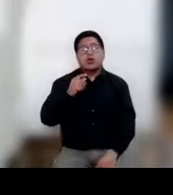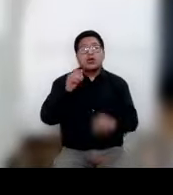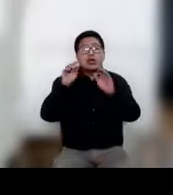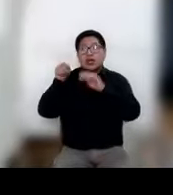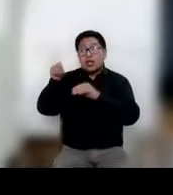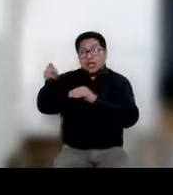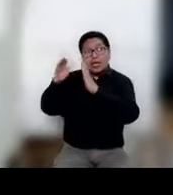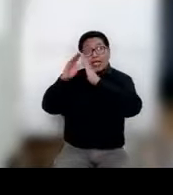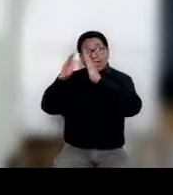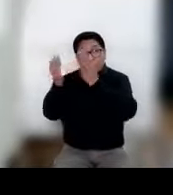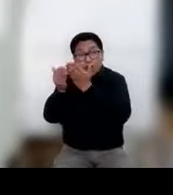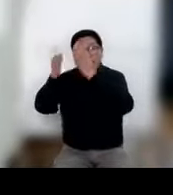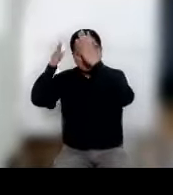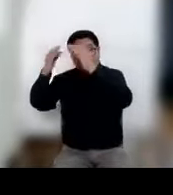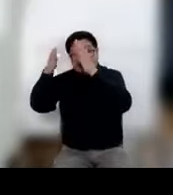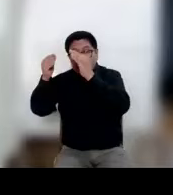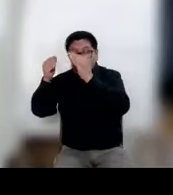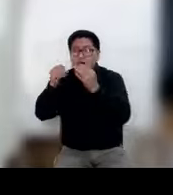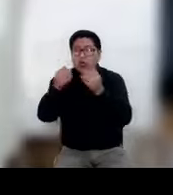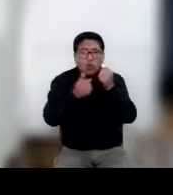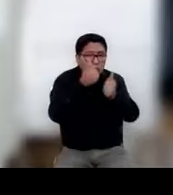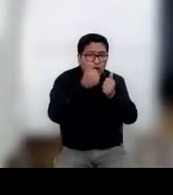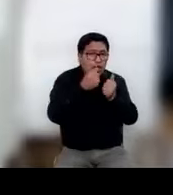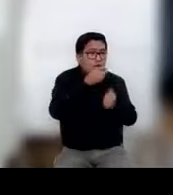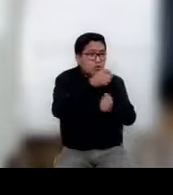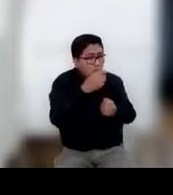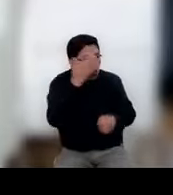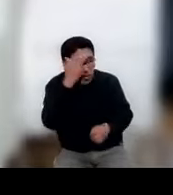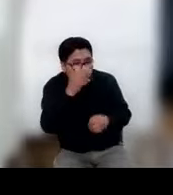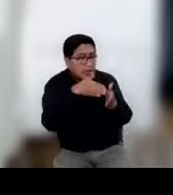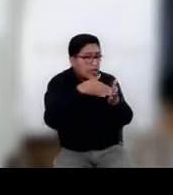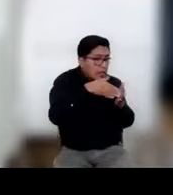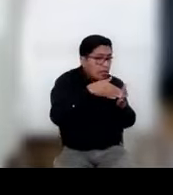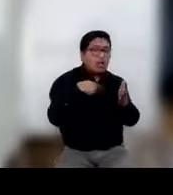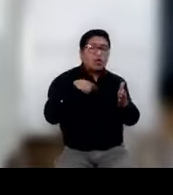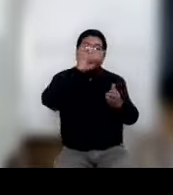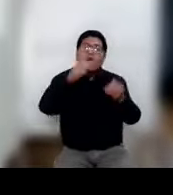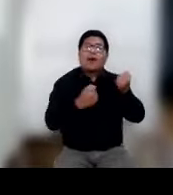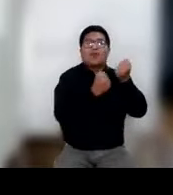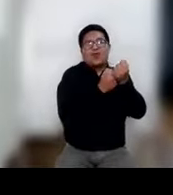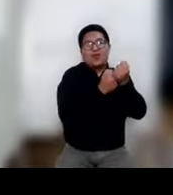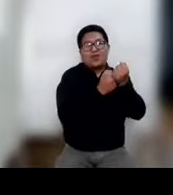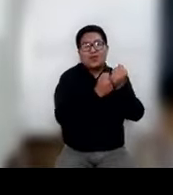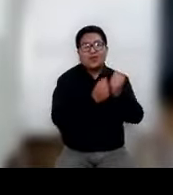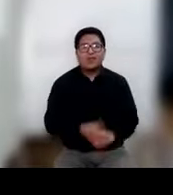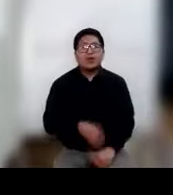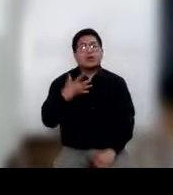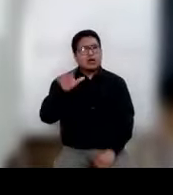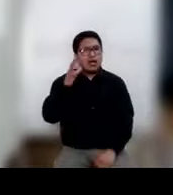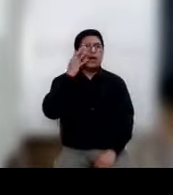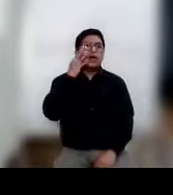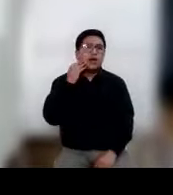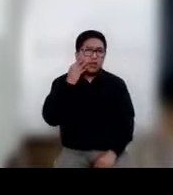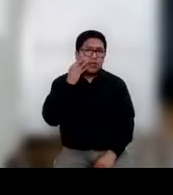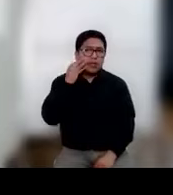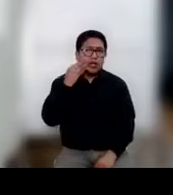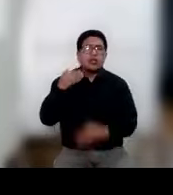materias que ellos han avanzado decir dónde tiene problemas y cómo podemos ayudarlo y hemos desarrollado esa experiencia y creo que